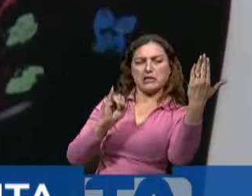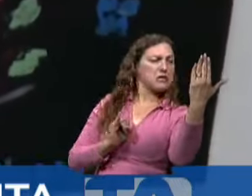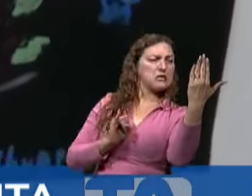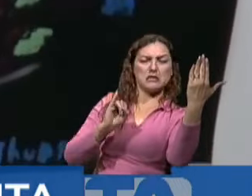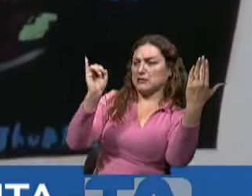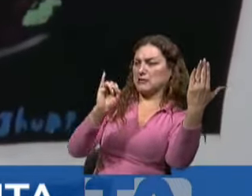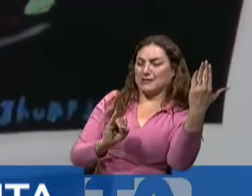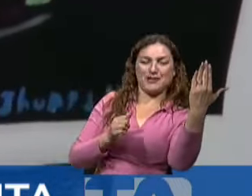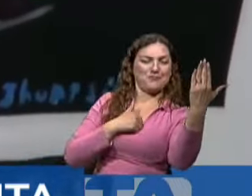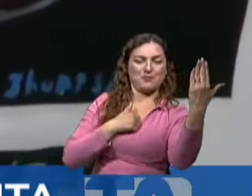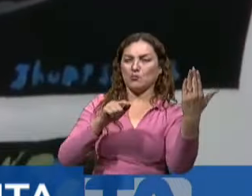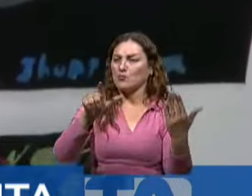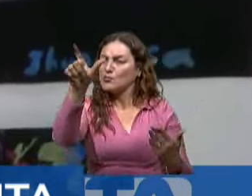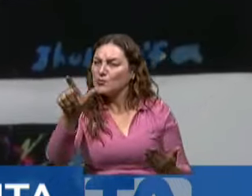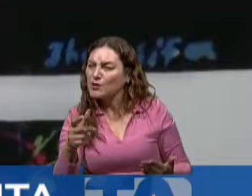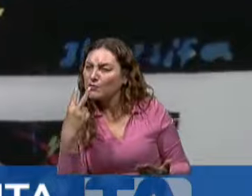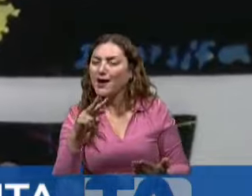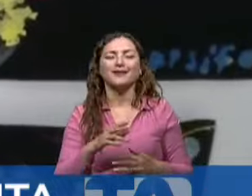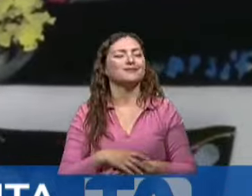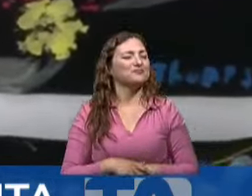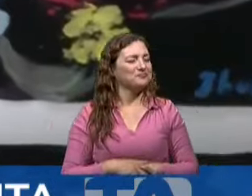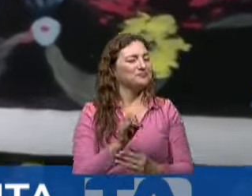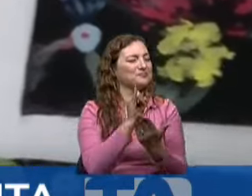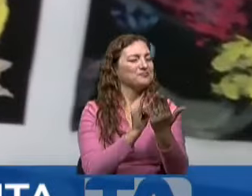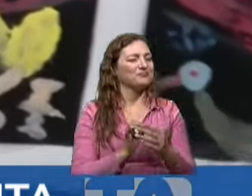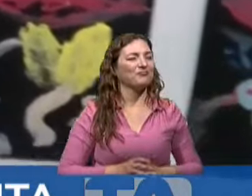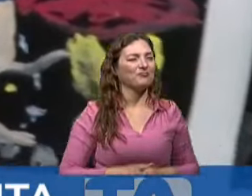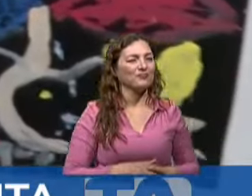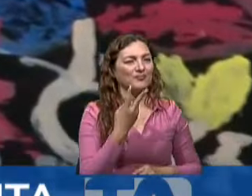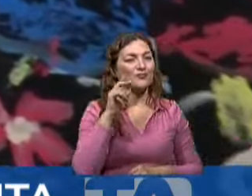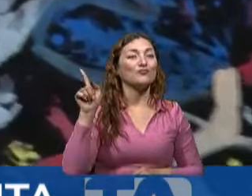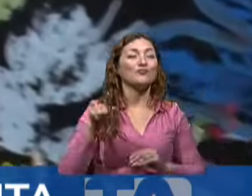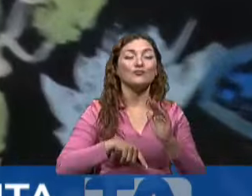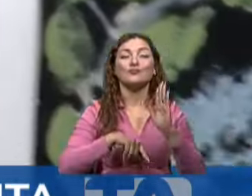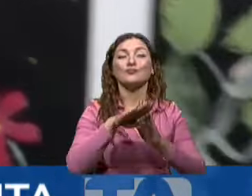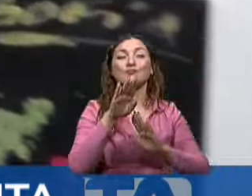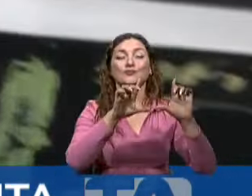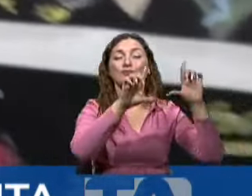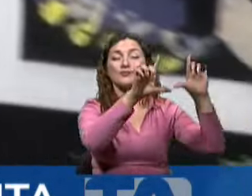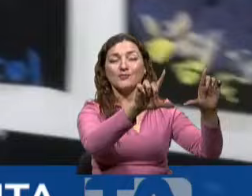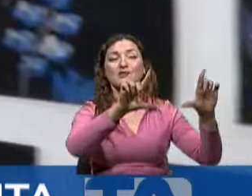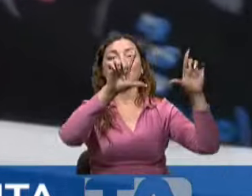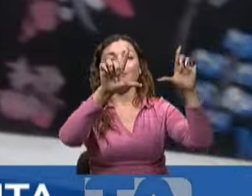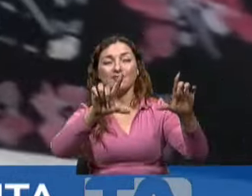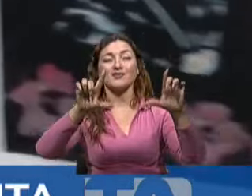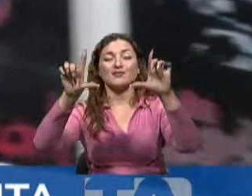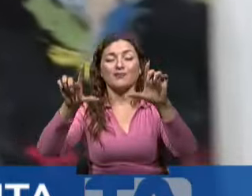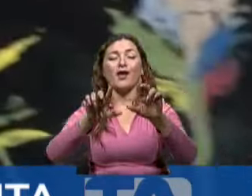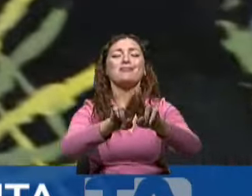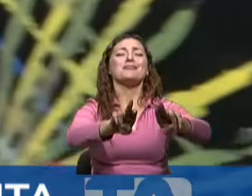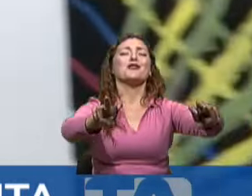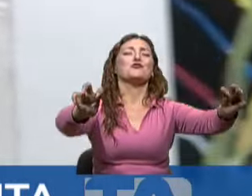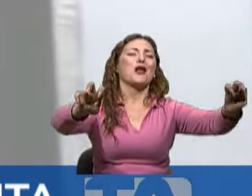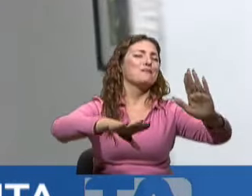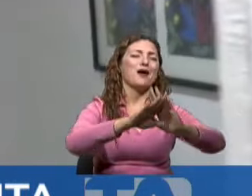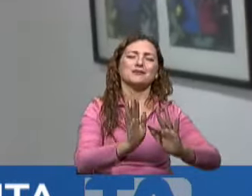cómo se ven sus compañeros. Así es, como estamos viendo en la mayoría de los cuadros de estas obras de arte, la naturaleza es la